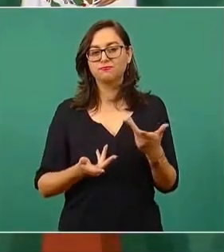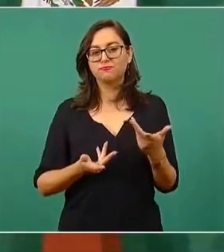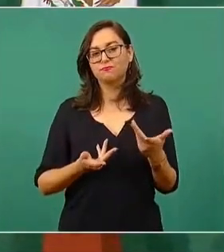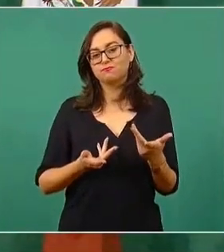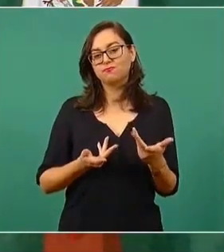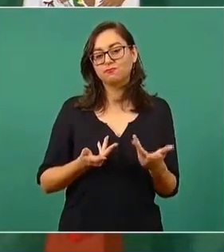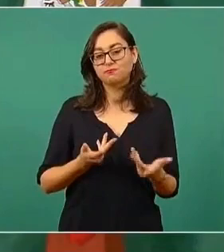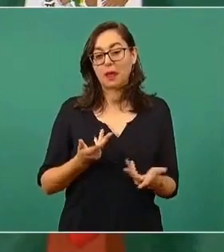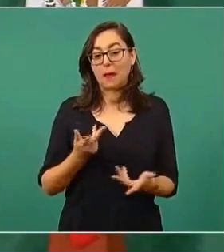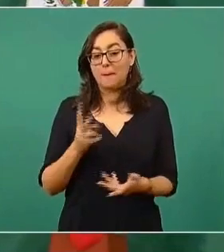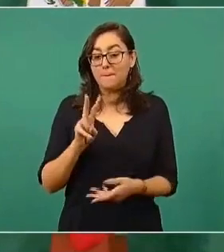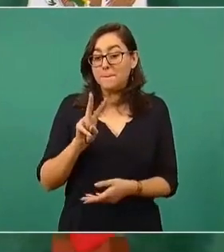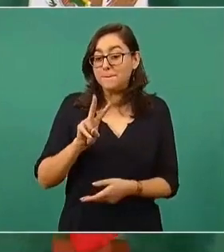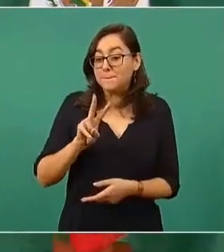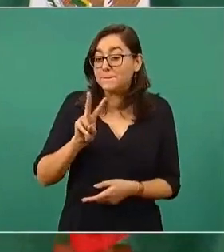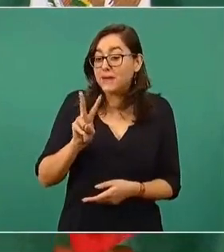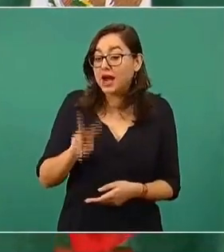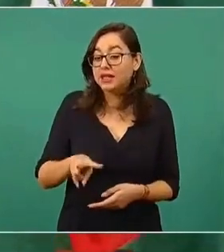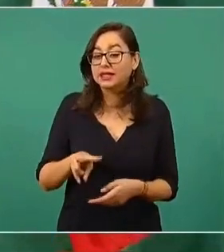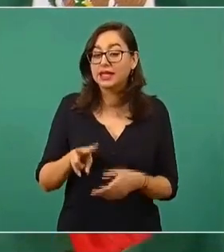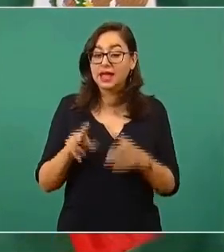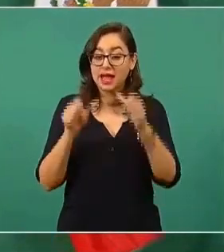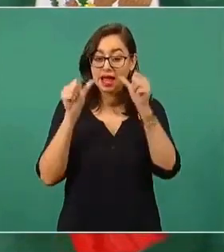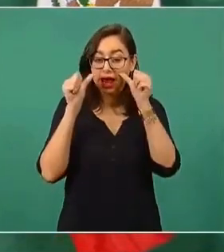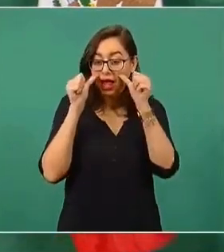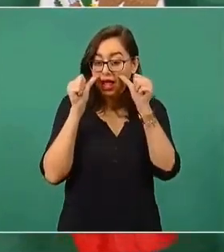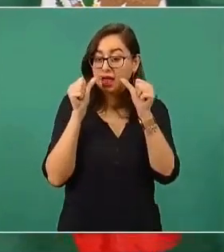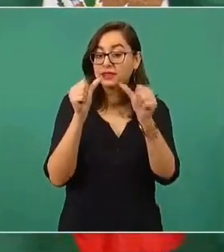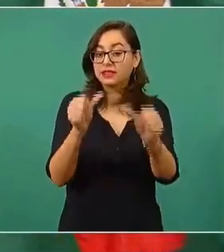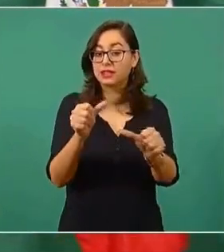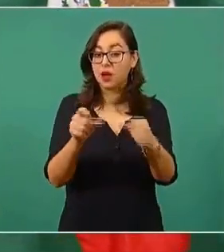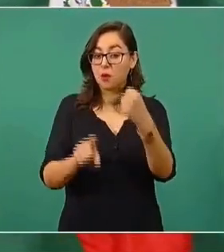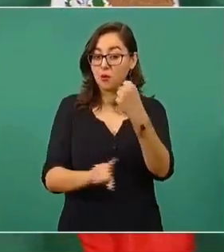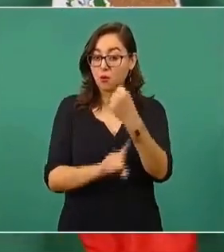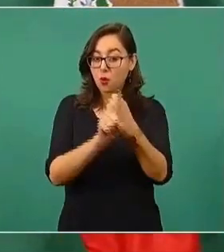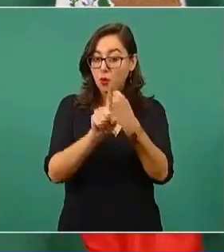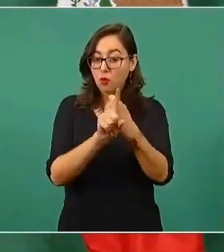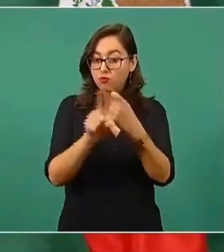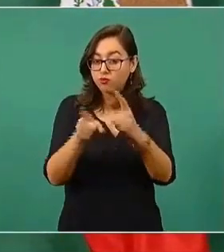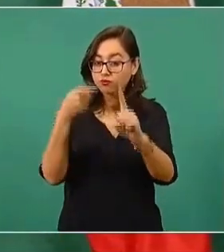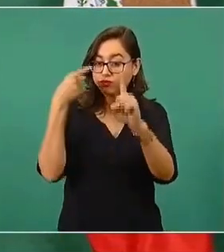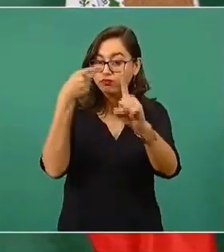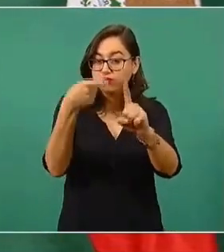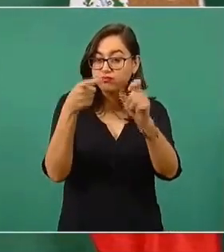se enfoque el problema principal,